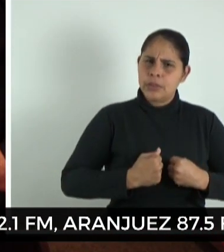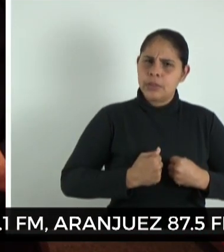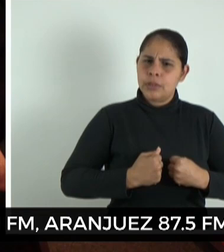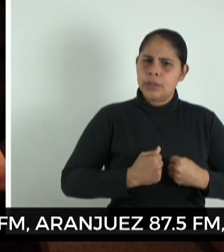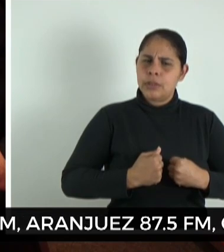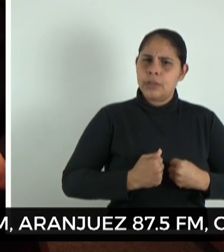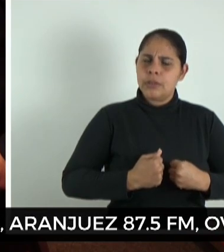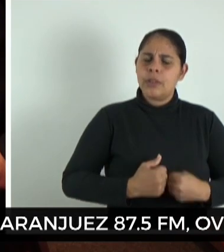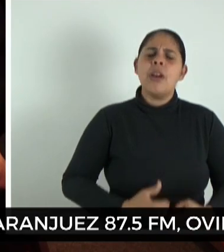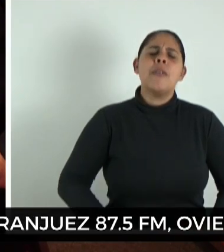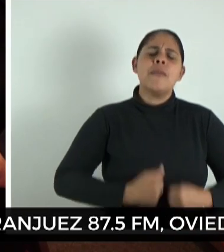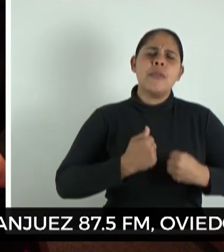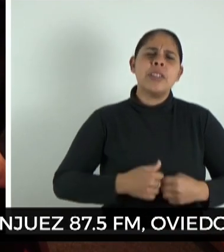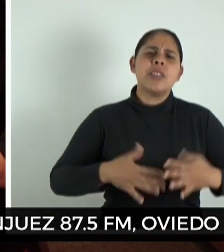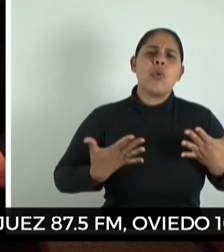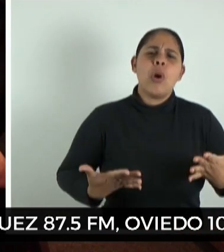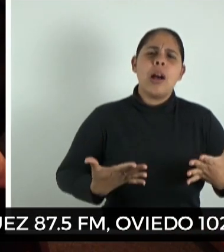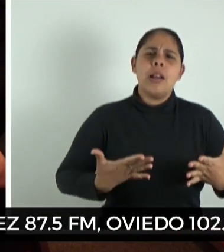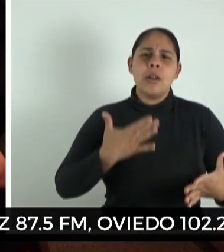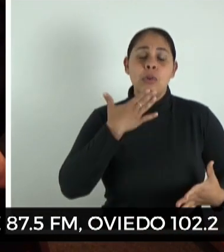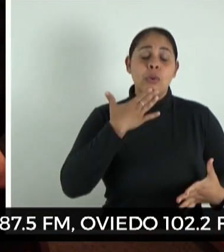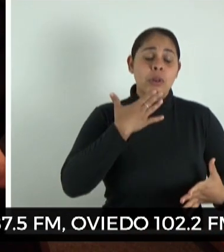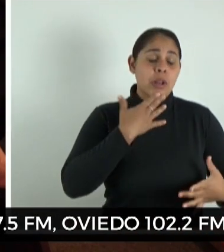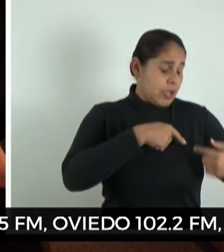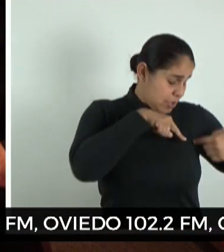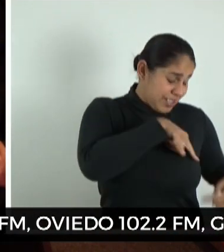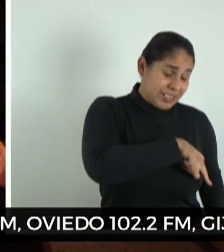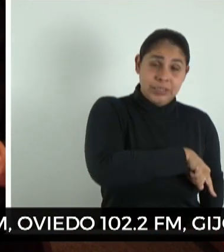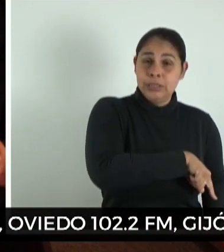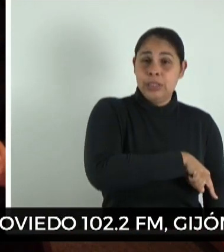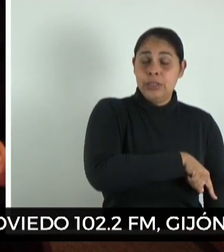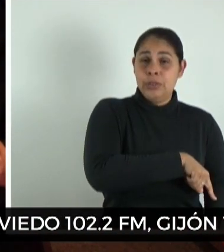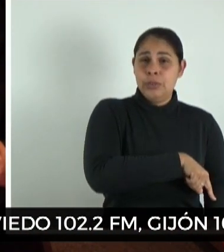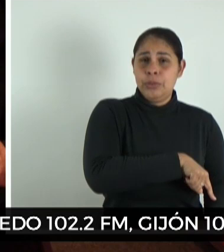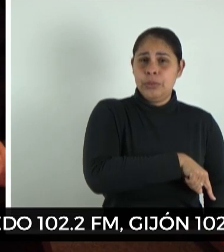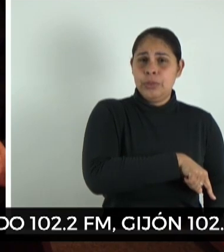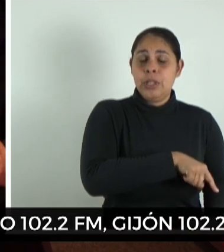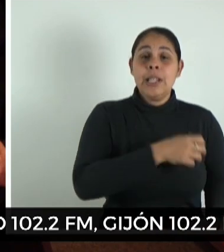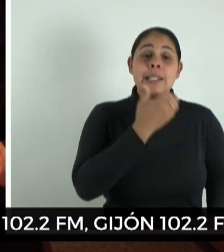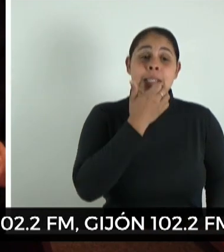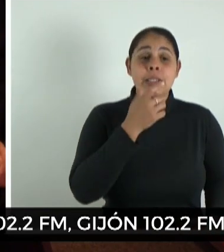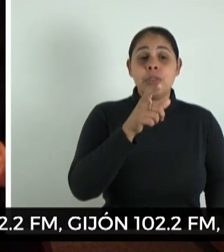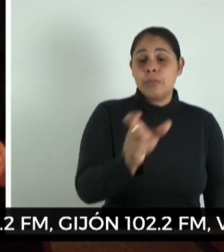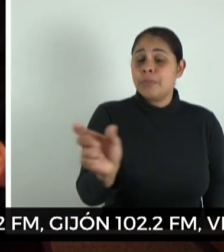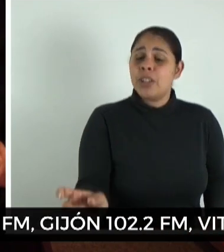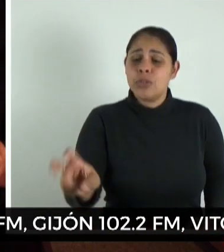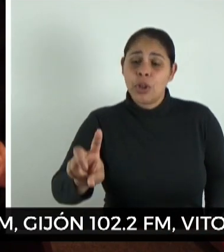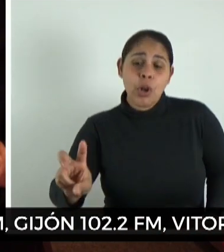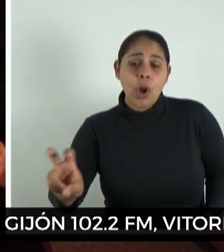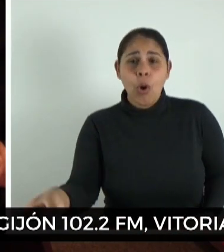Te da una fuerza interior. Que aunque nadie crea en ti, tú crees en ti.